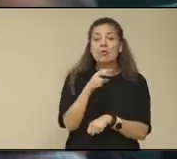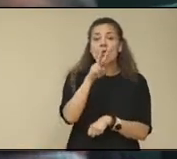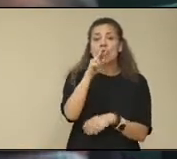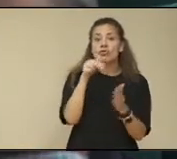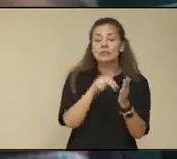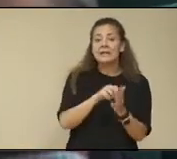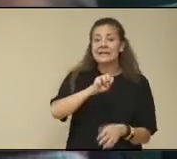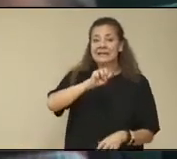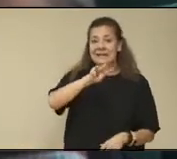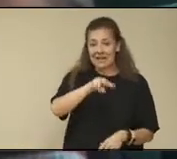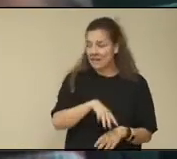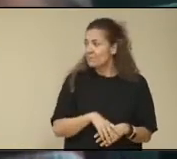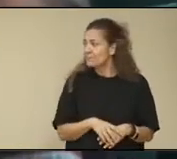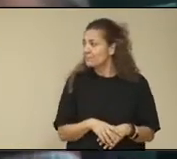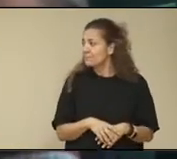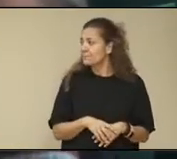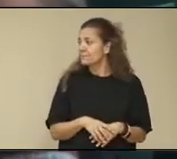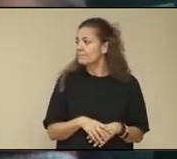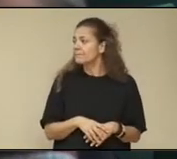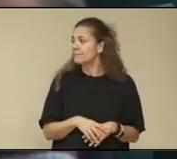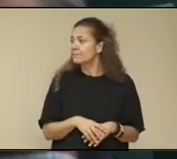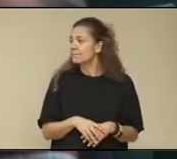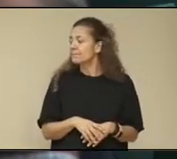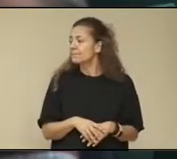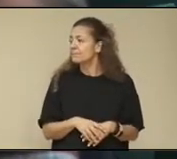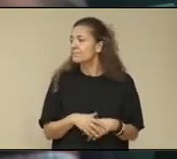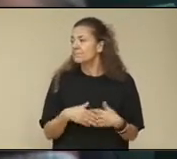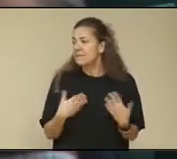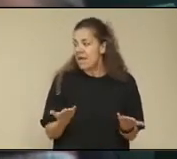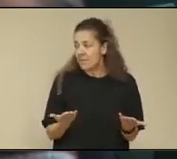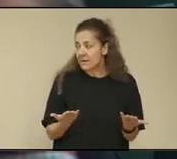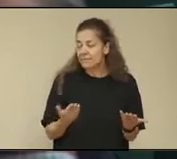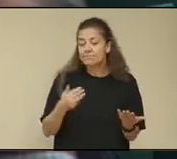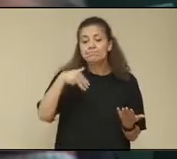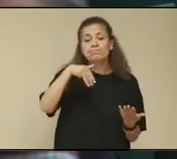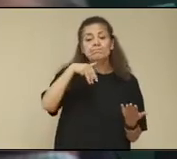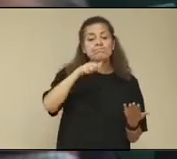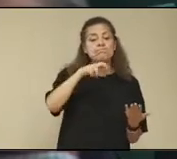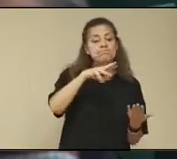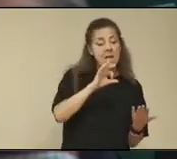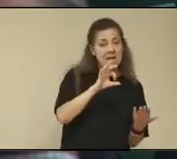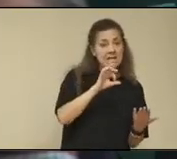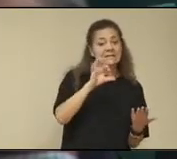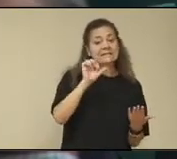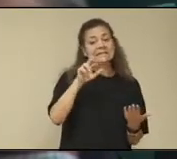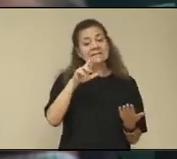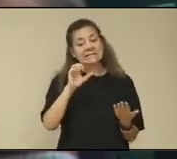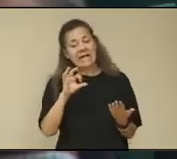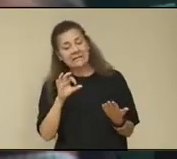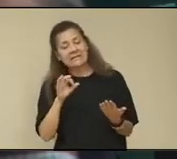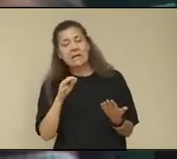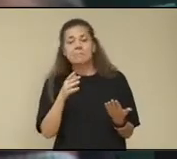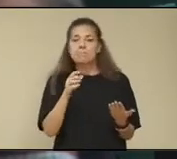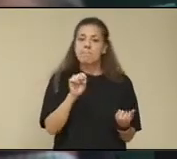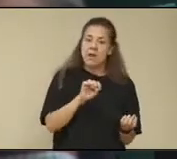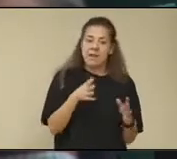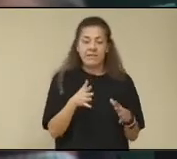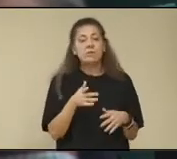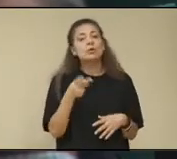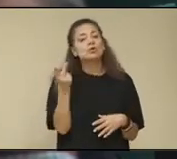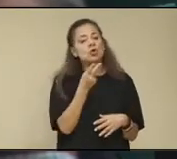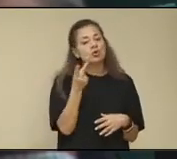¿no? Sí. Bueno, MERS y SARS son bastante parecidos, los dos pertenecen al género